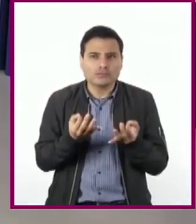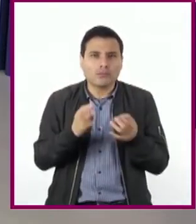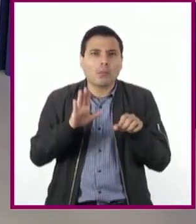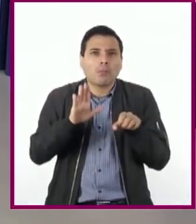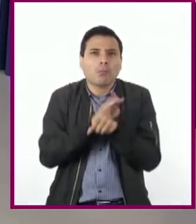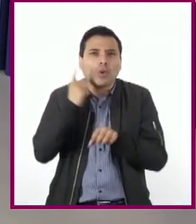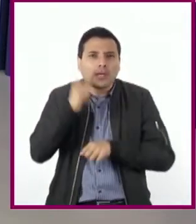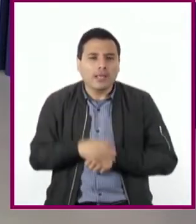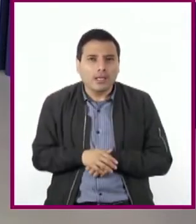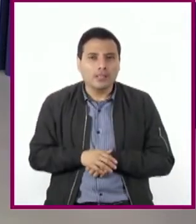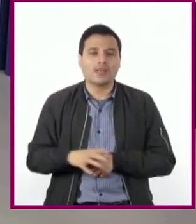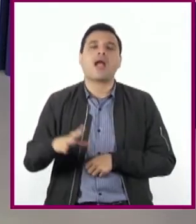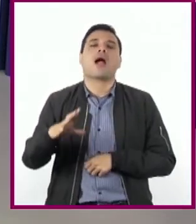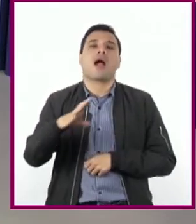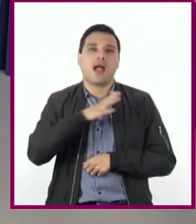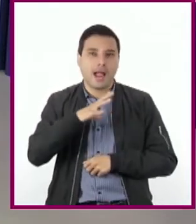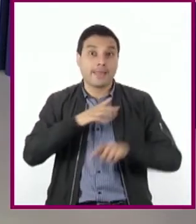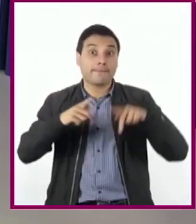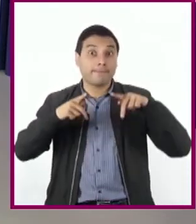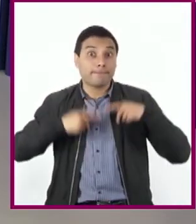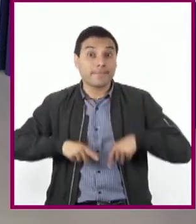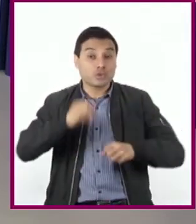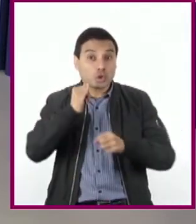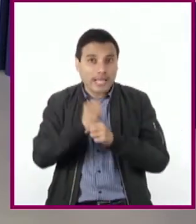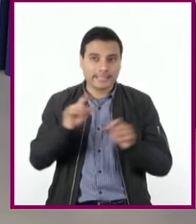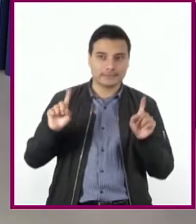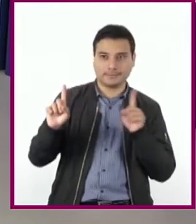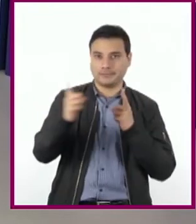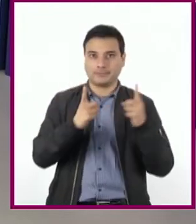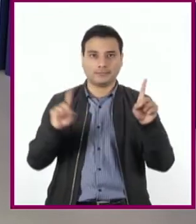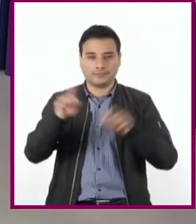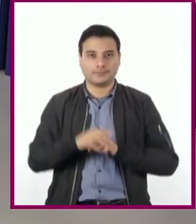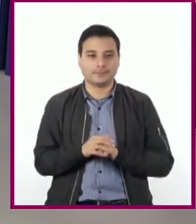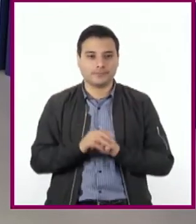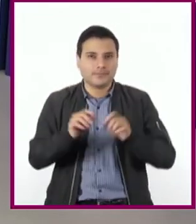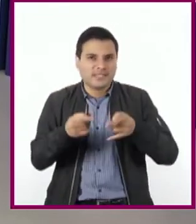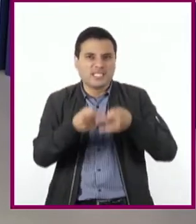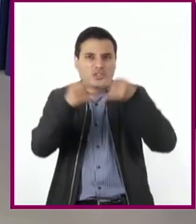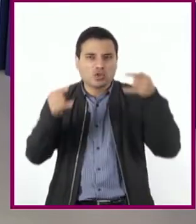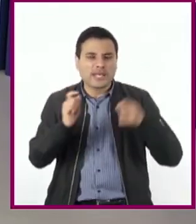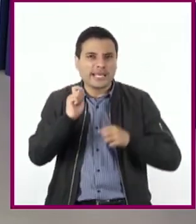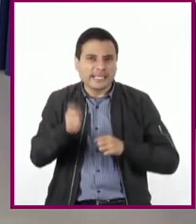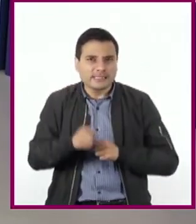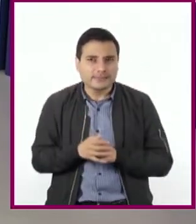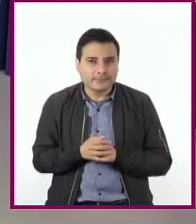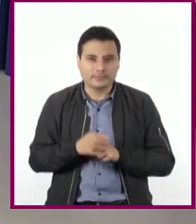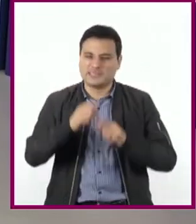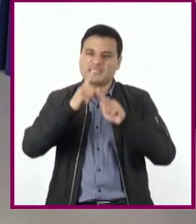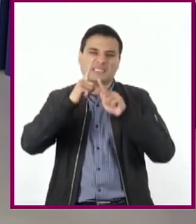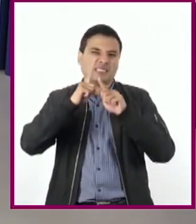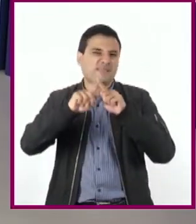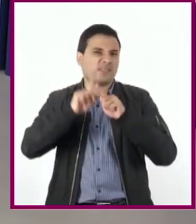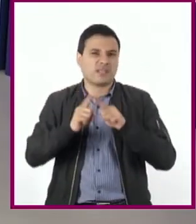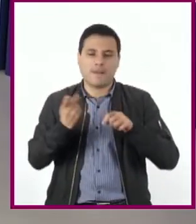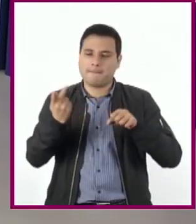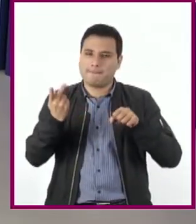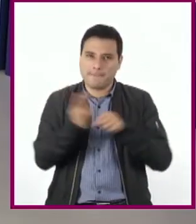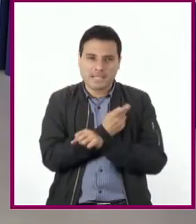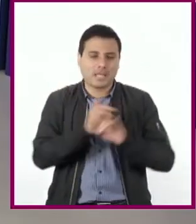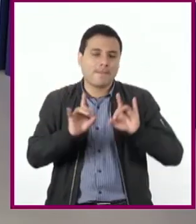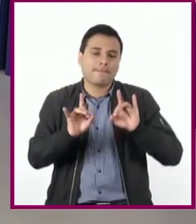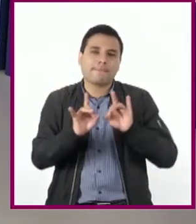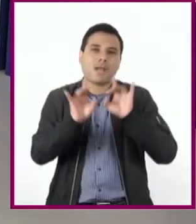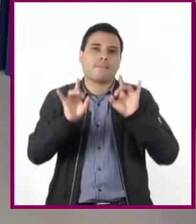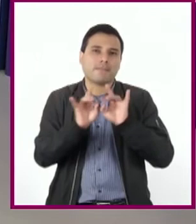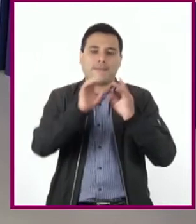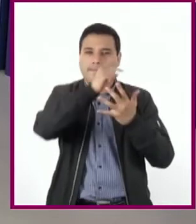el personaje que han creado. Historia. Son las aventuras o sucesos por los que transitan los personajes, dejando en